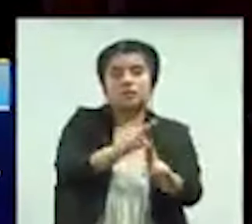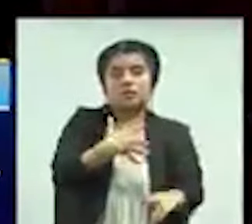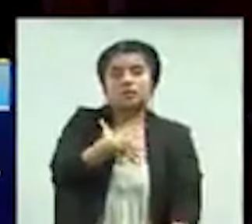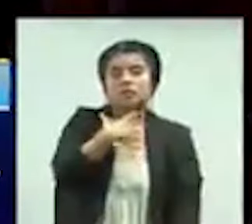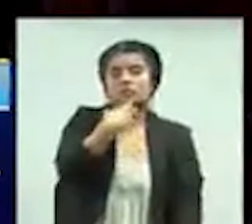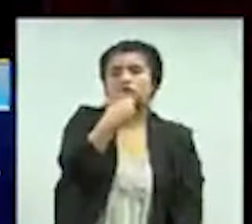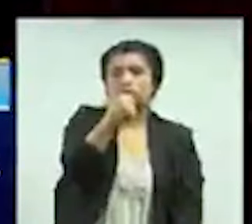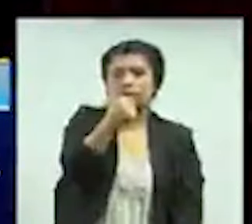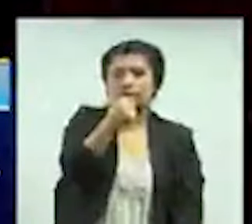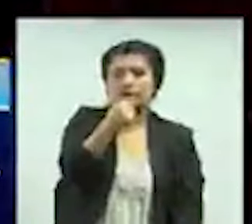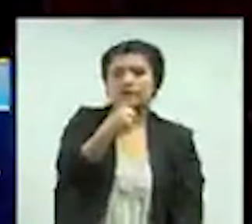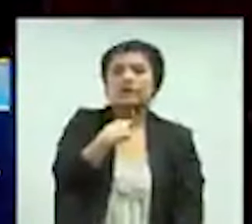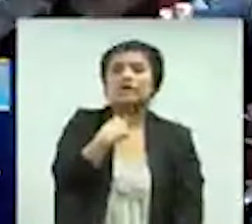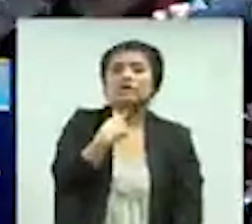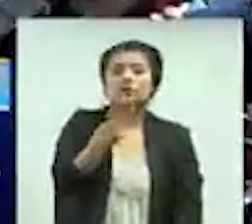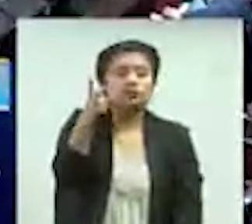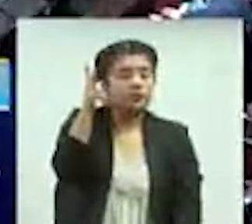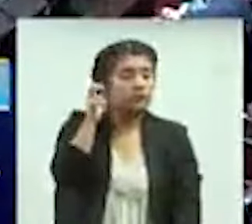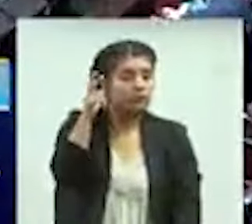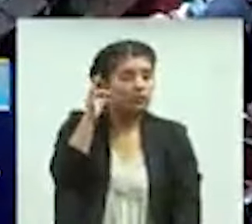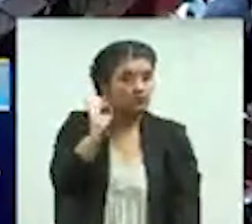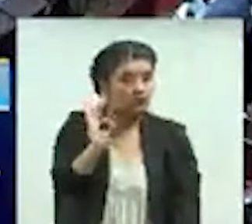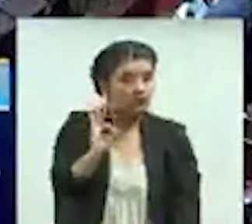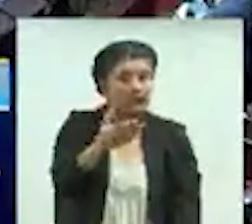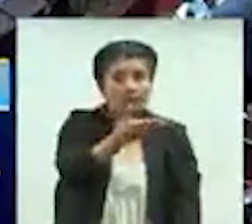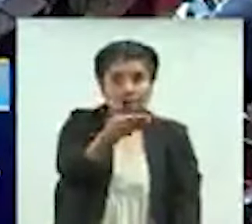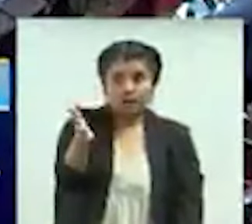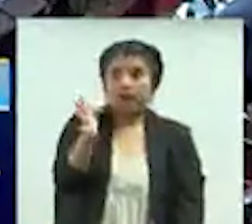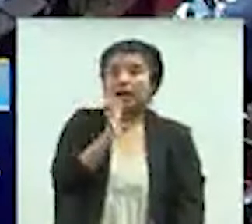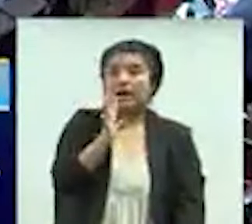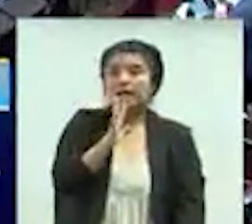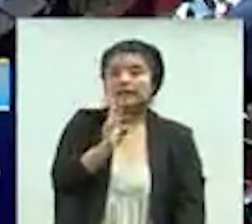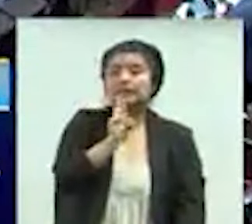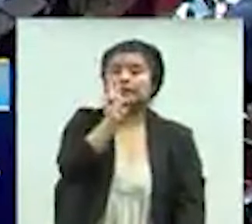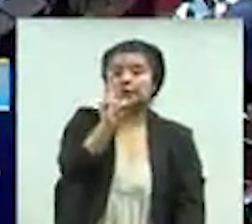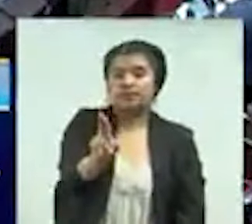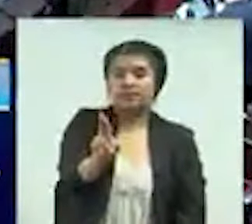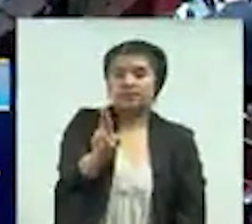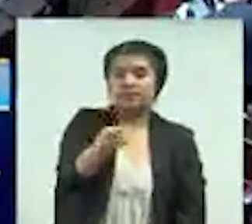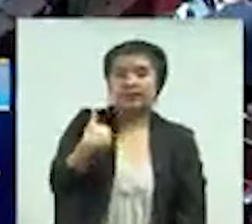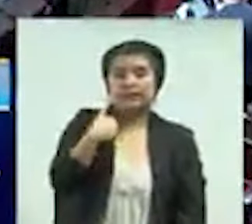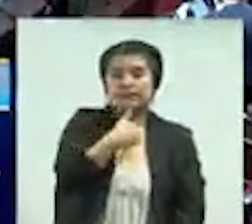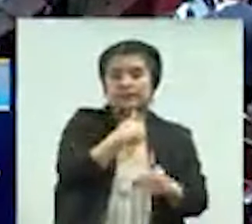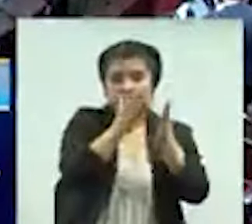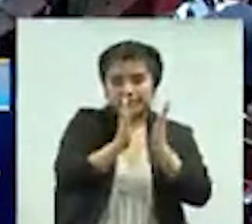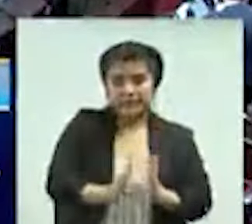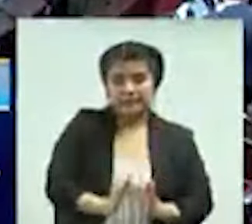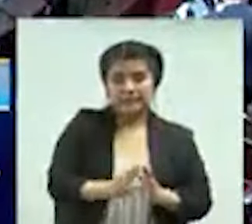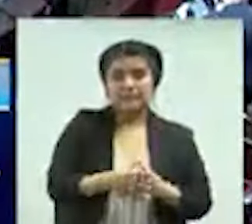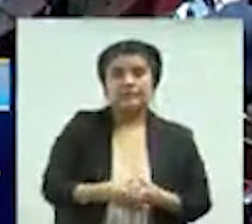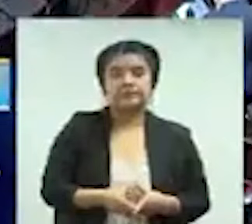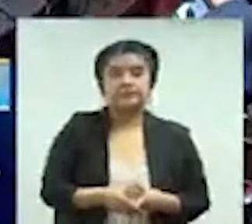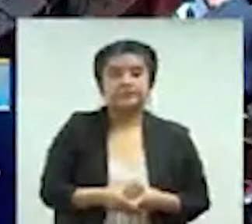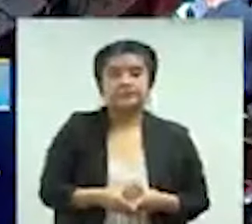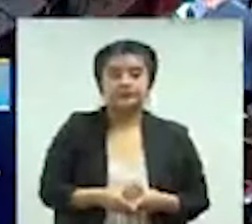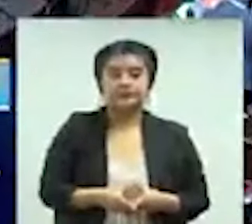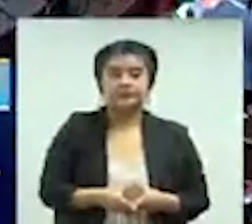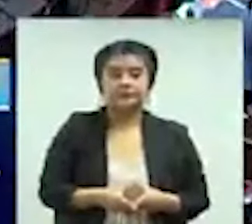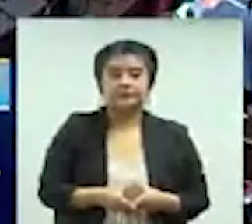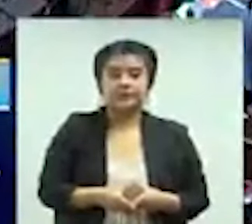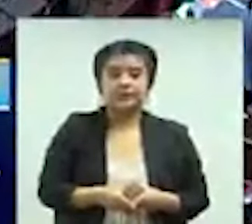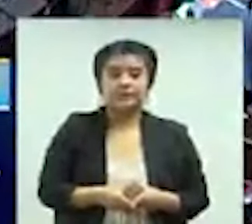favor. Tiene la palabra el señor ministro de Relaciones Exteriores para responder la pregunta formulada.